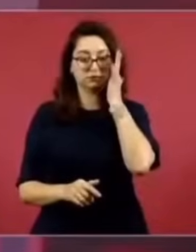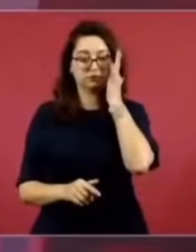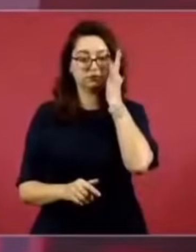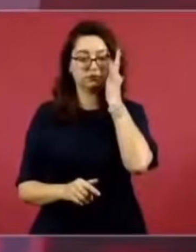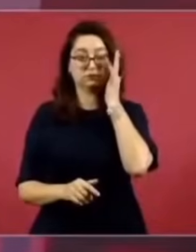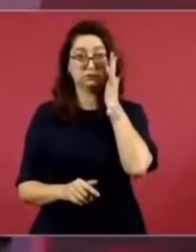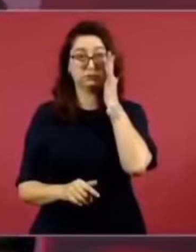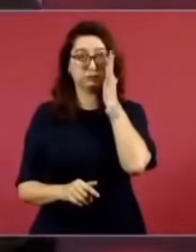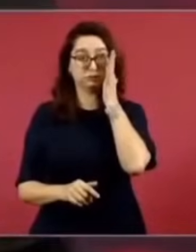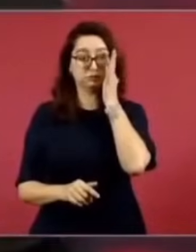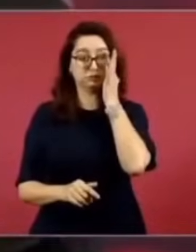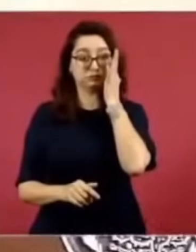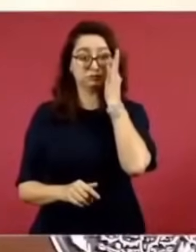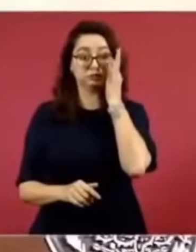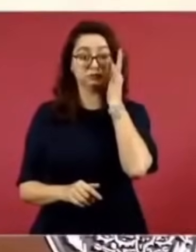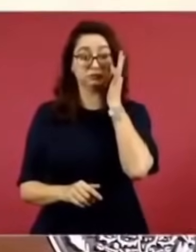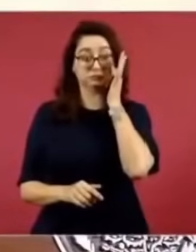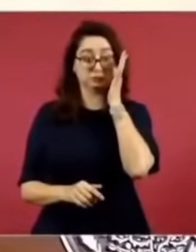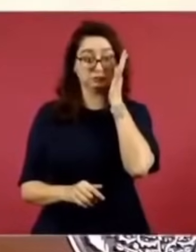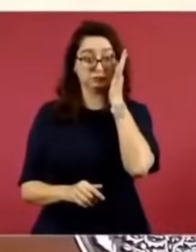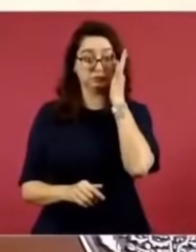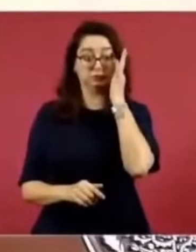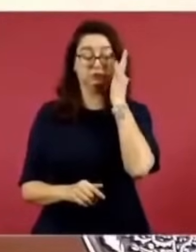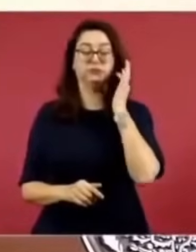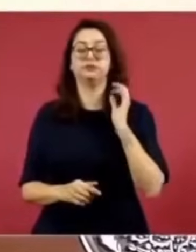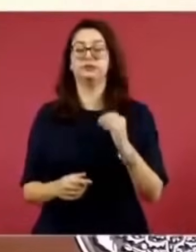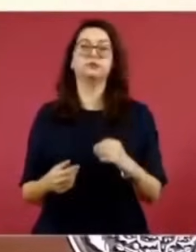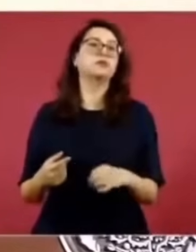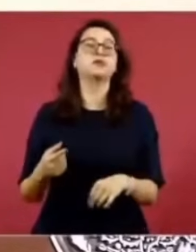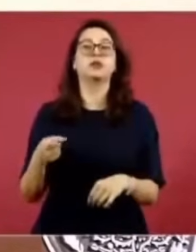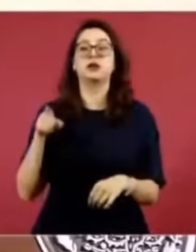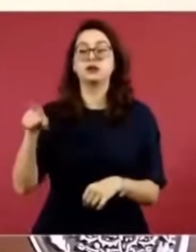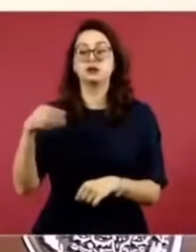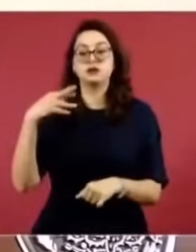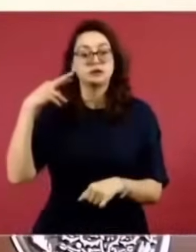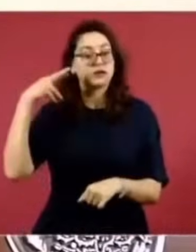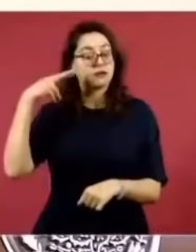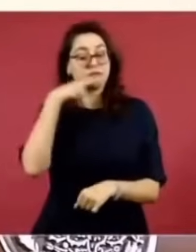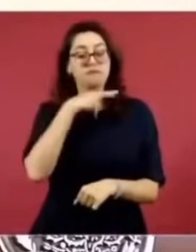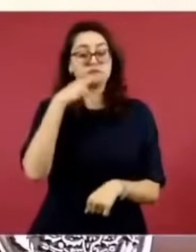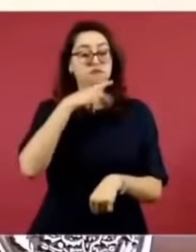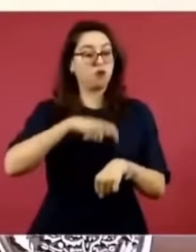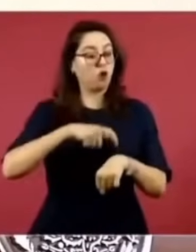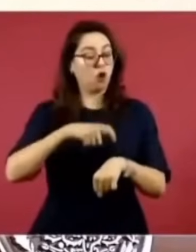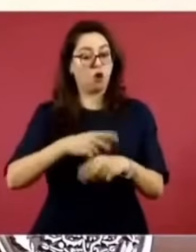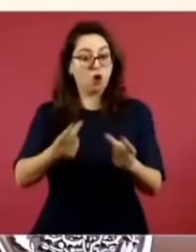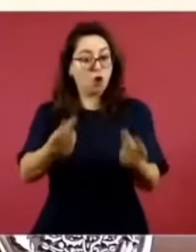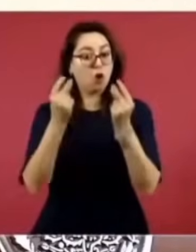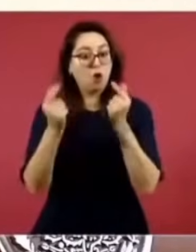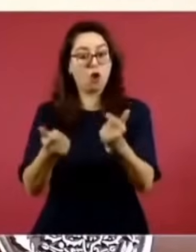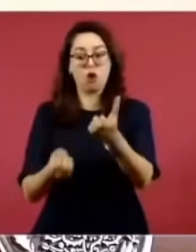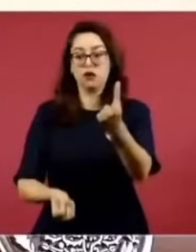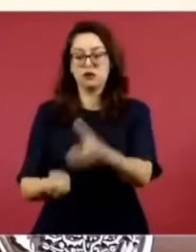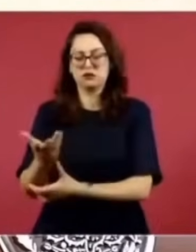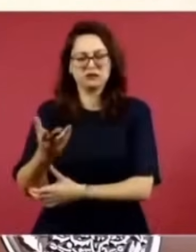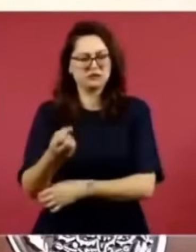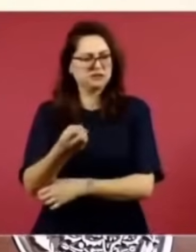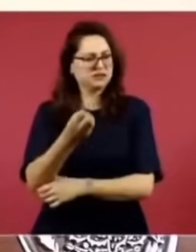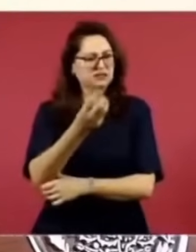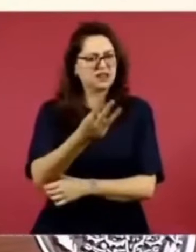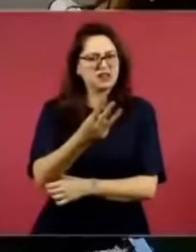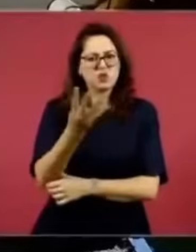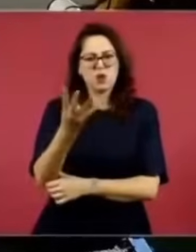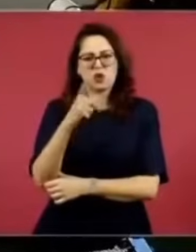fue récord. ¿En cuántas horas querían que lo dejara libre a uno que estaba en la cárcel? 3 o 4 horas,